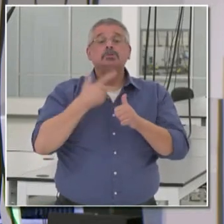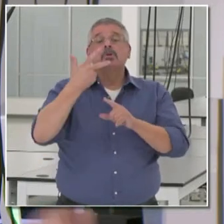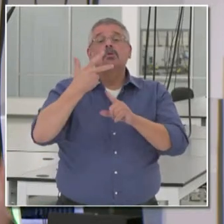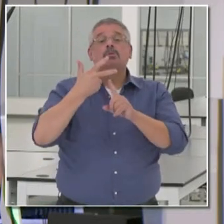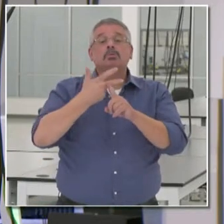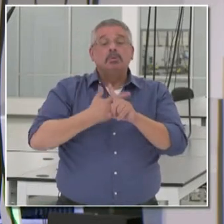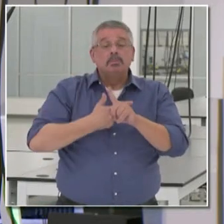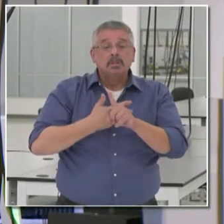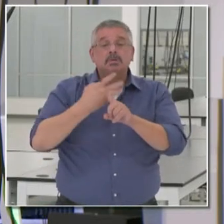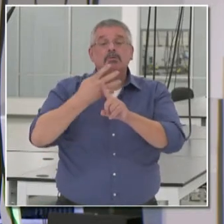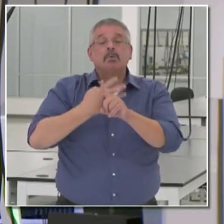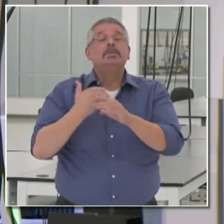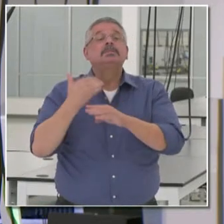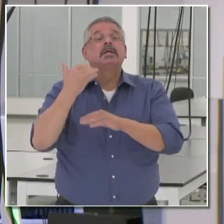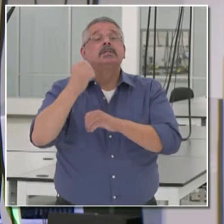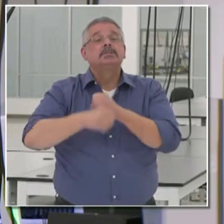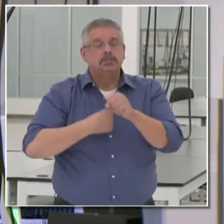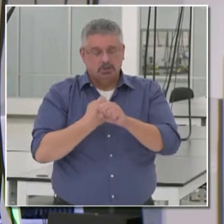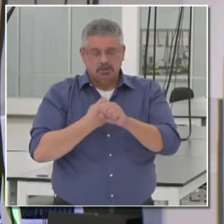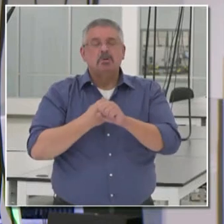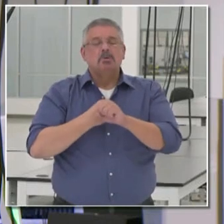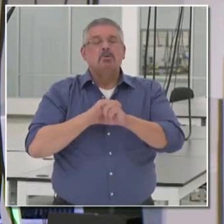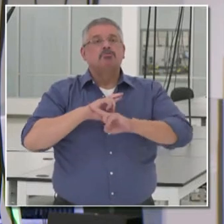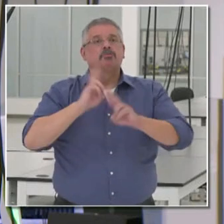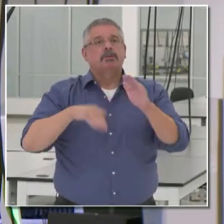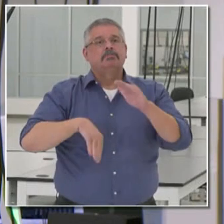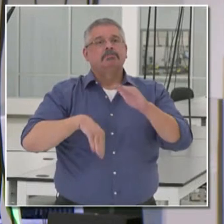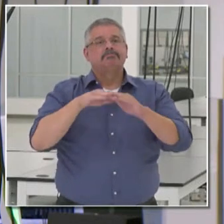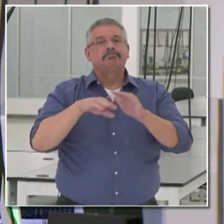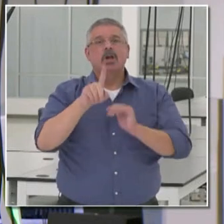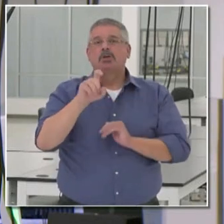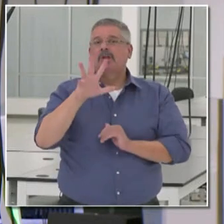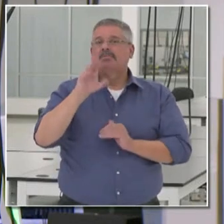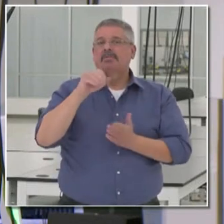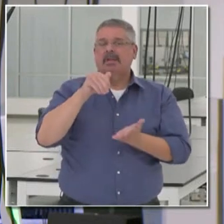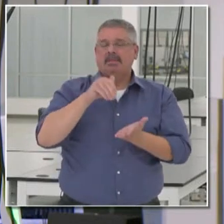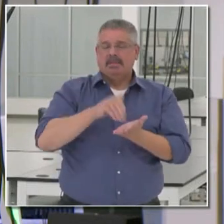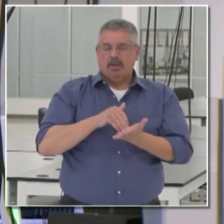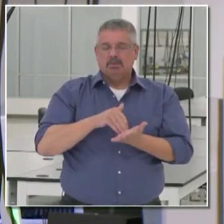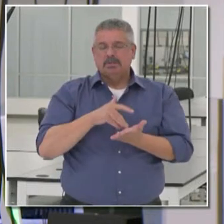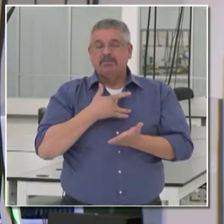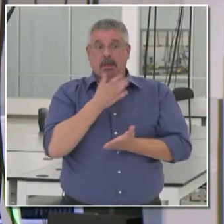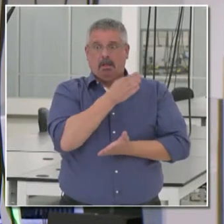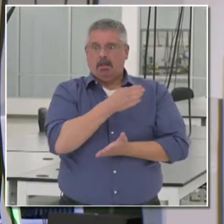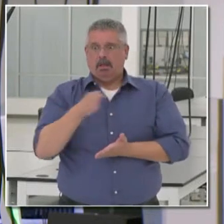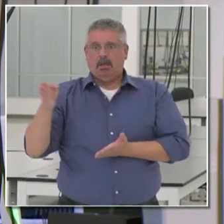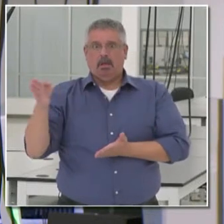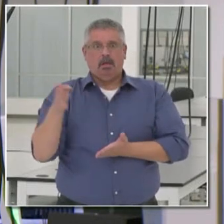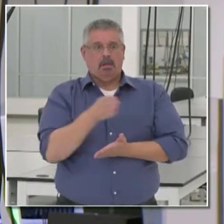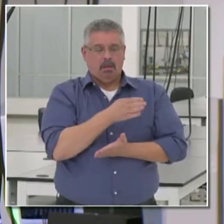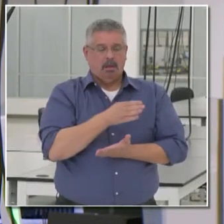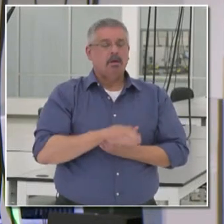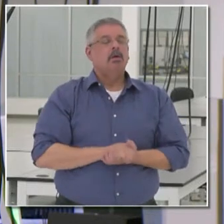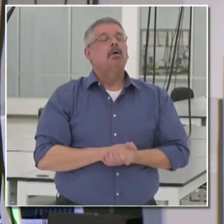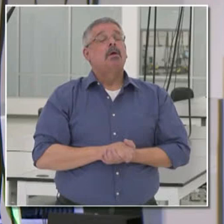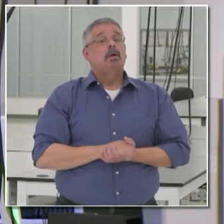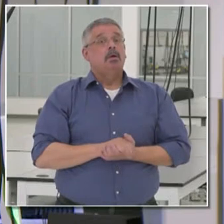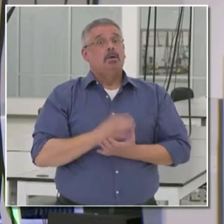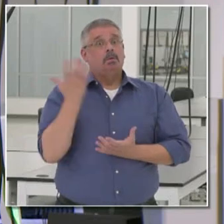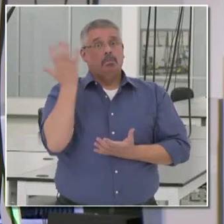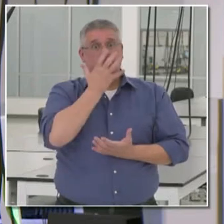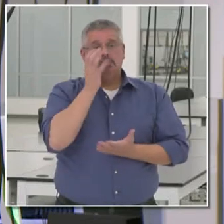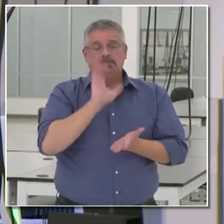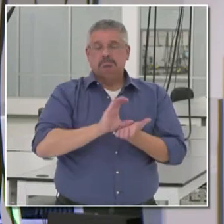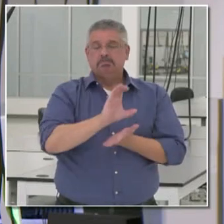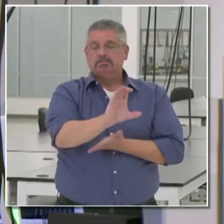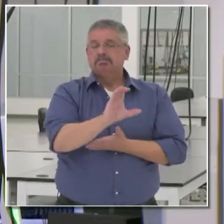aumentando y en el primer trimestre del año próximo estaremos acercándonos a la cifra de 150.000 pruebas al día para que vean el rango del crecimiento esto